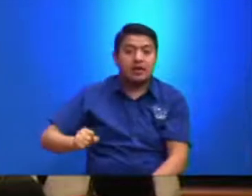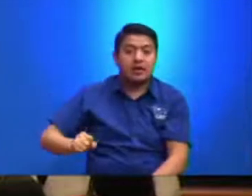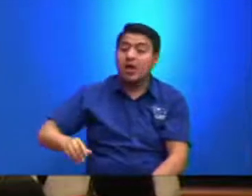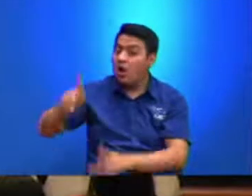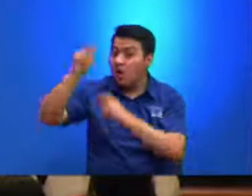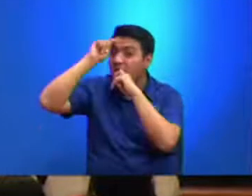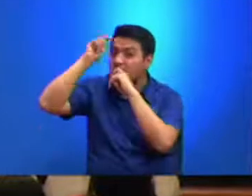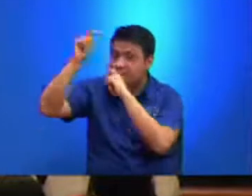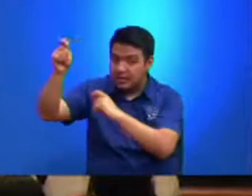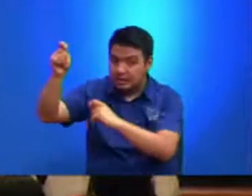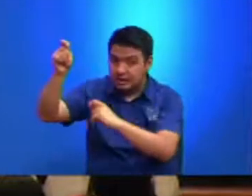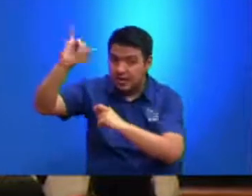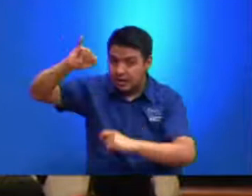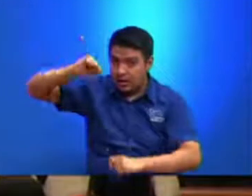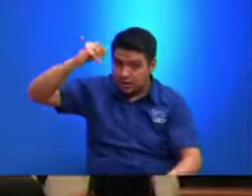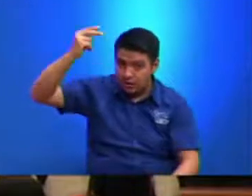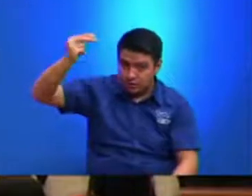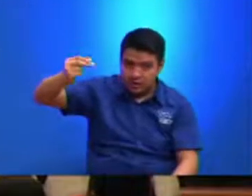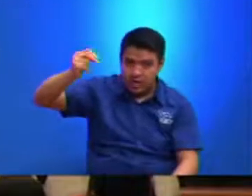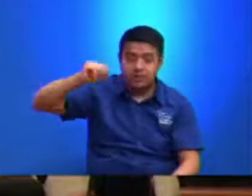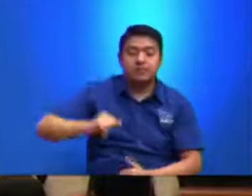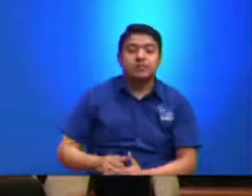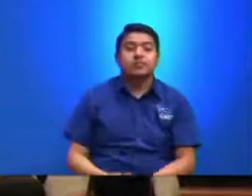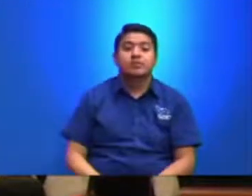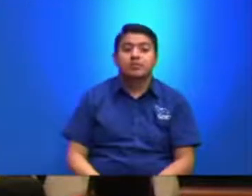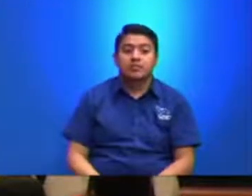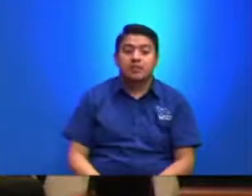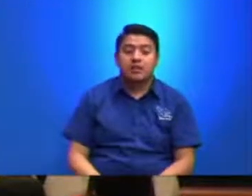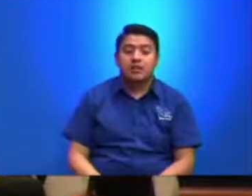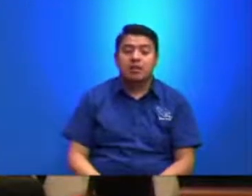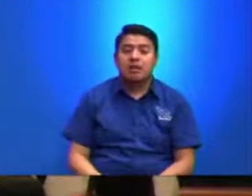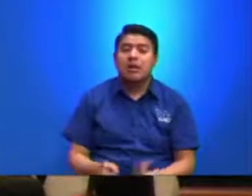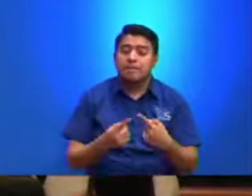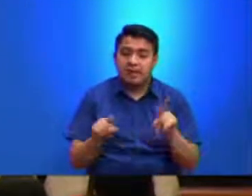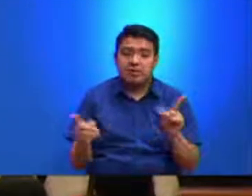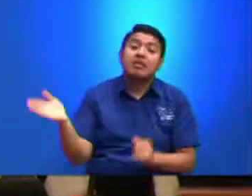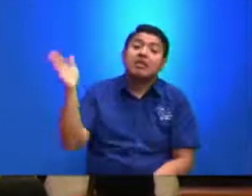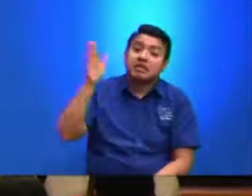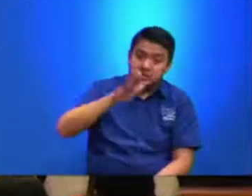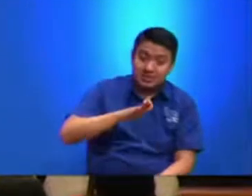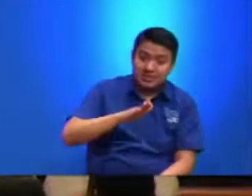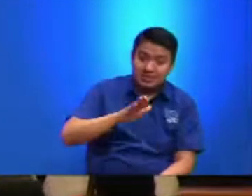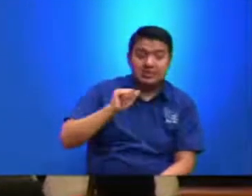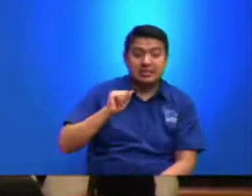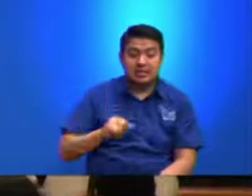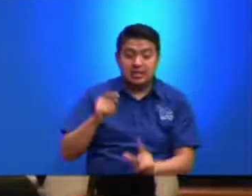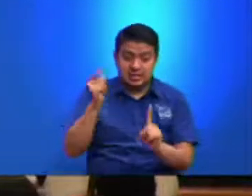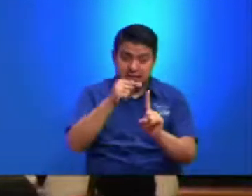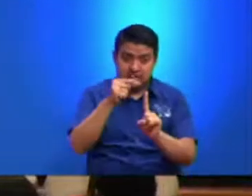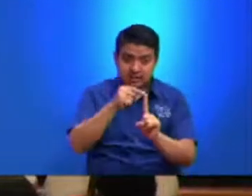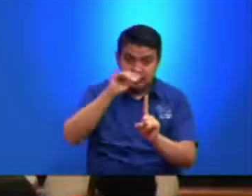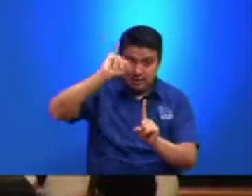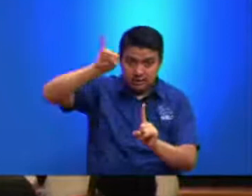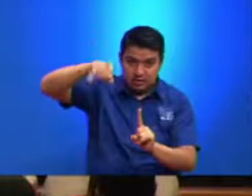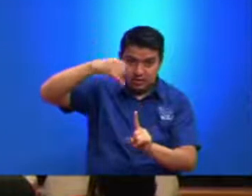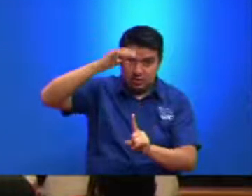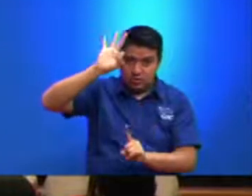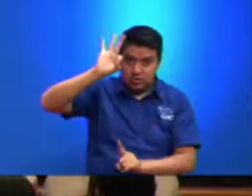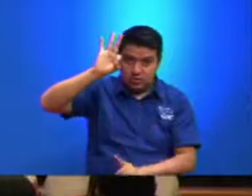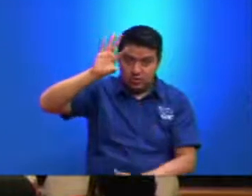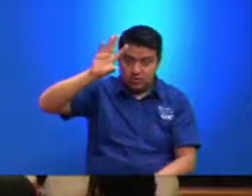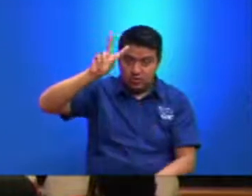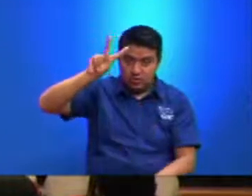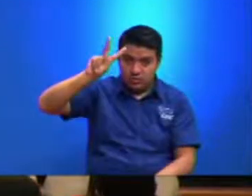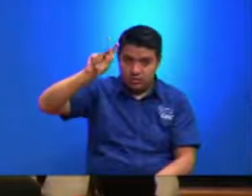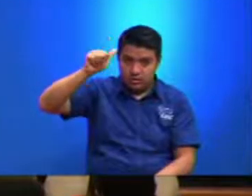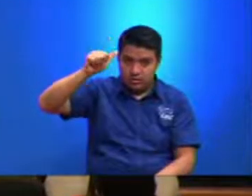Se murió Joyada, que era el sumo sacerdote. Se murió. Cuando él se murió, este hombre